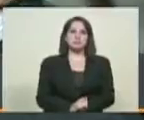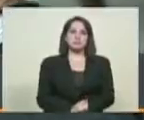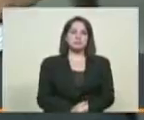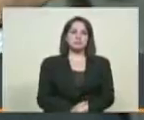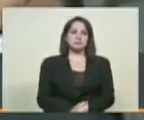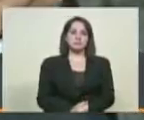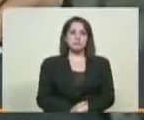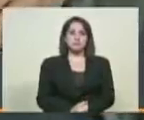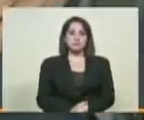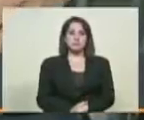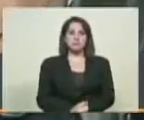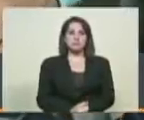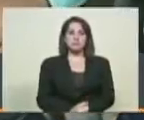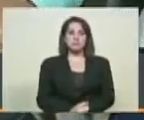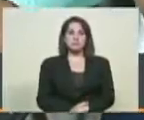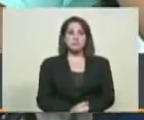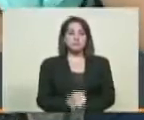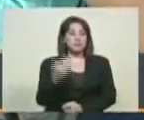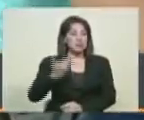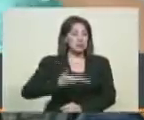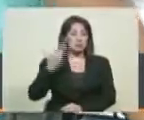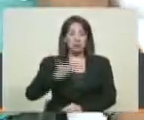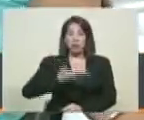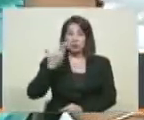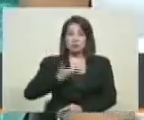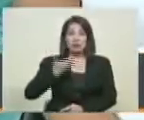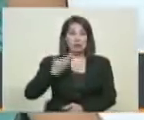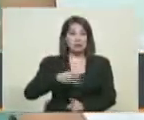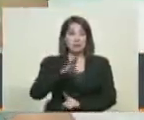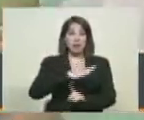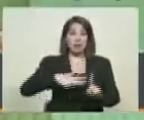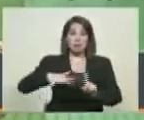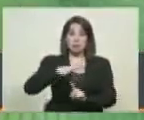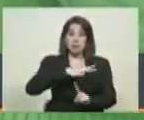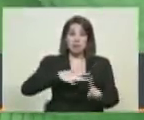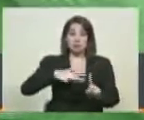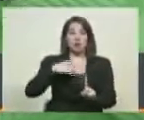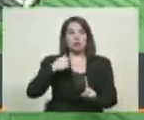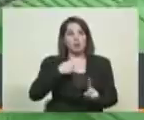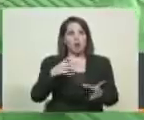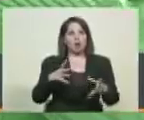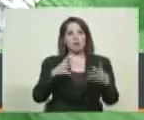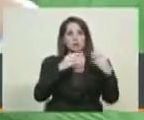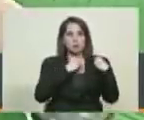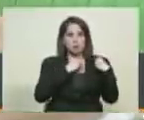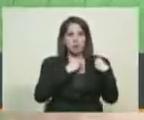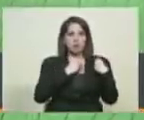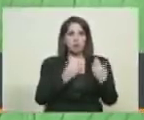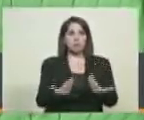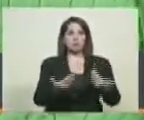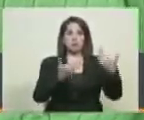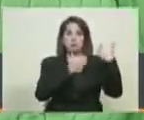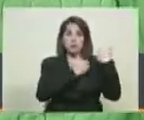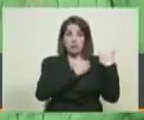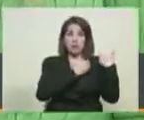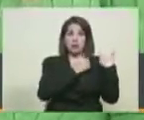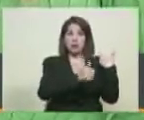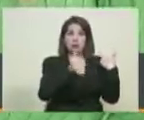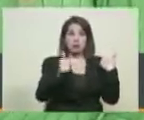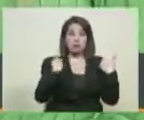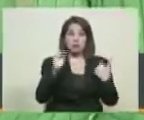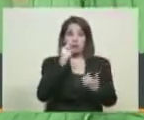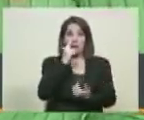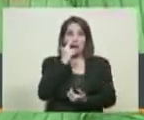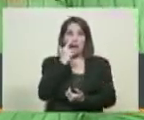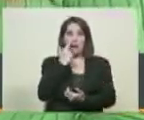como es una tarea de tanta importancia para el ambiente, bueno, yo la he asumido con responsabilidades principales. Aquí está nuestro nuevo